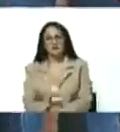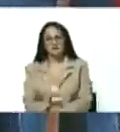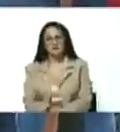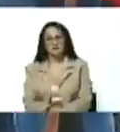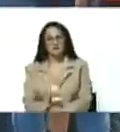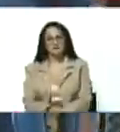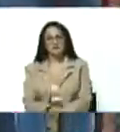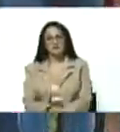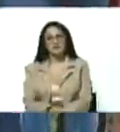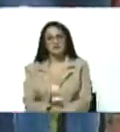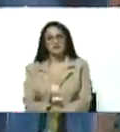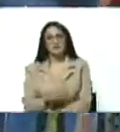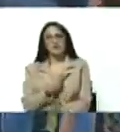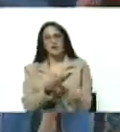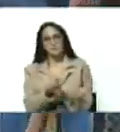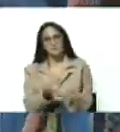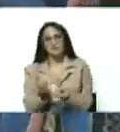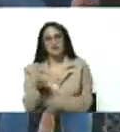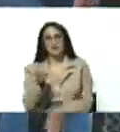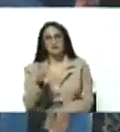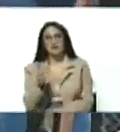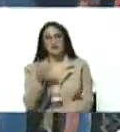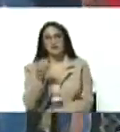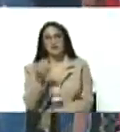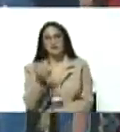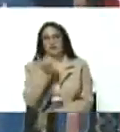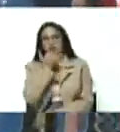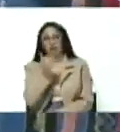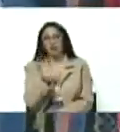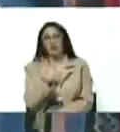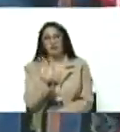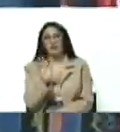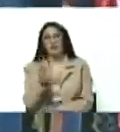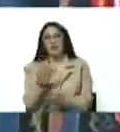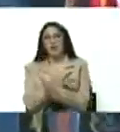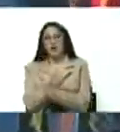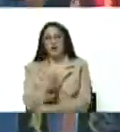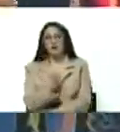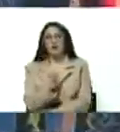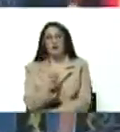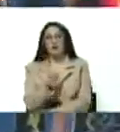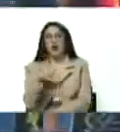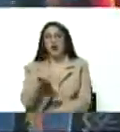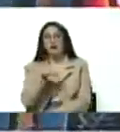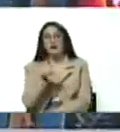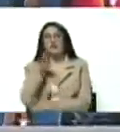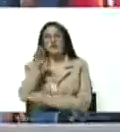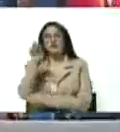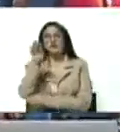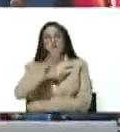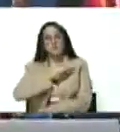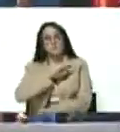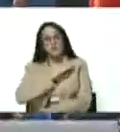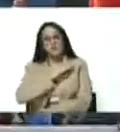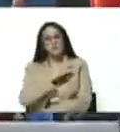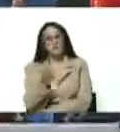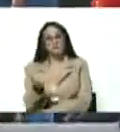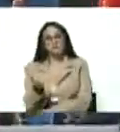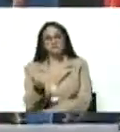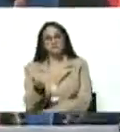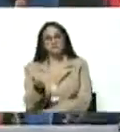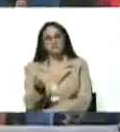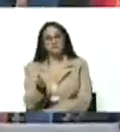Yo les invito a que este no lo tomemos de mamadera de gallo. Porque aquí nos estamos jugando el futuro que le pertenece